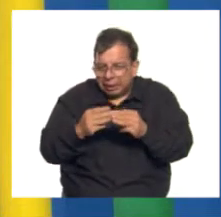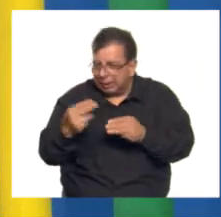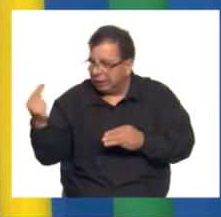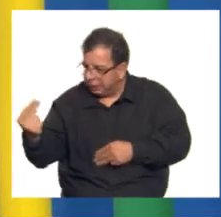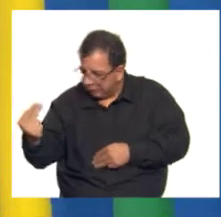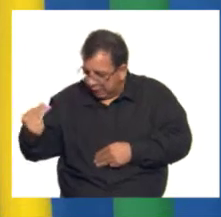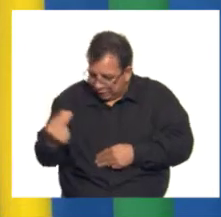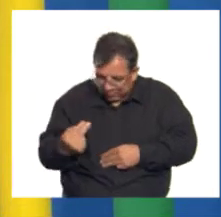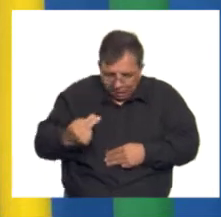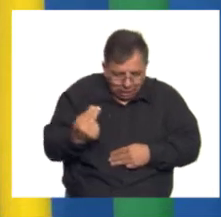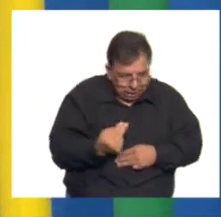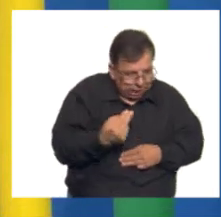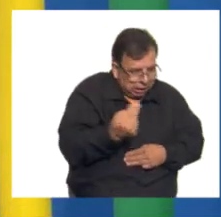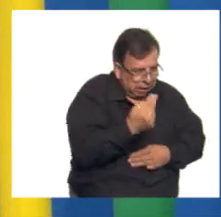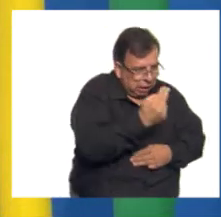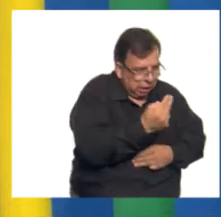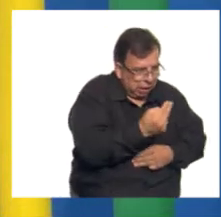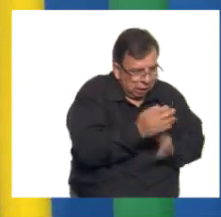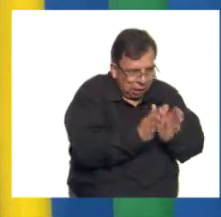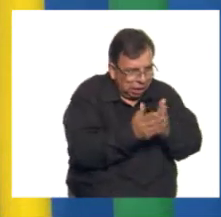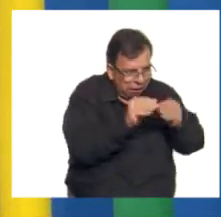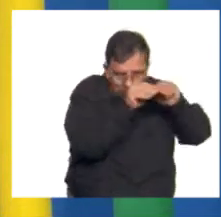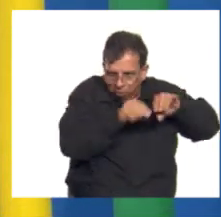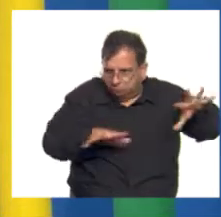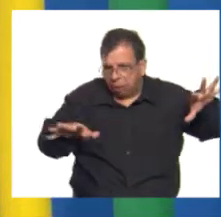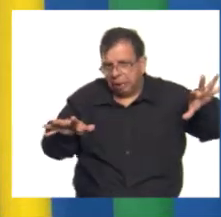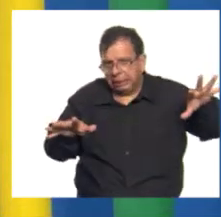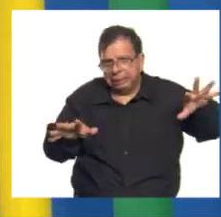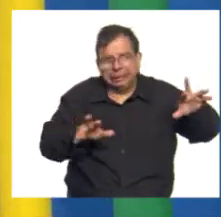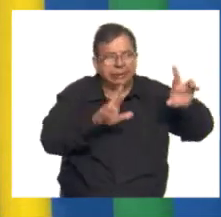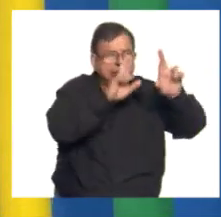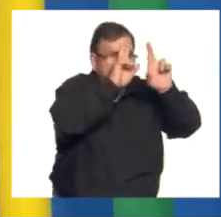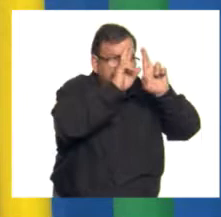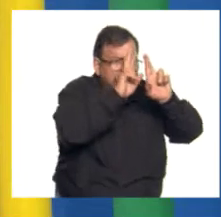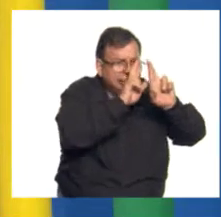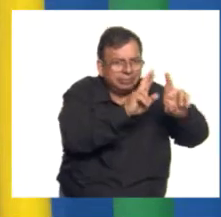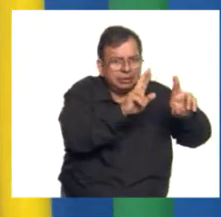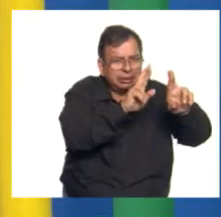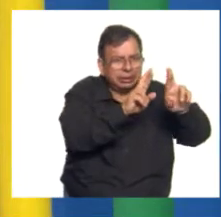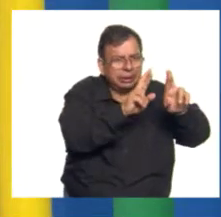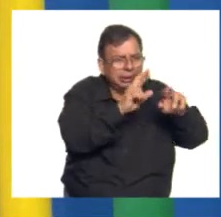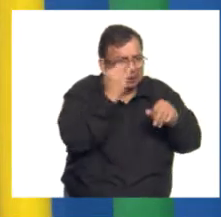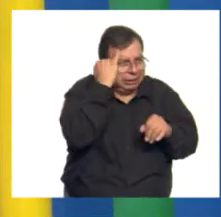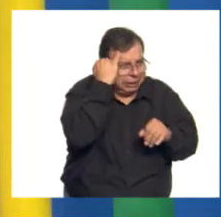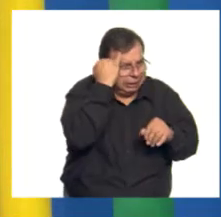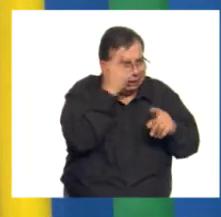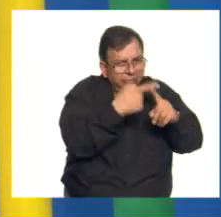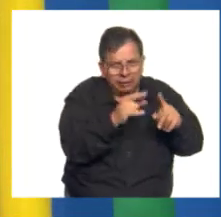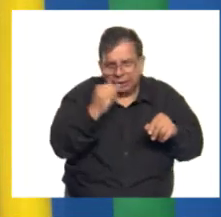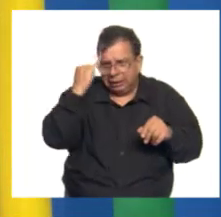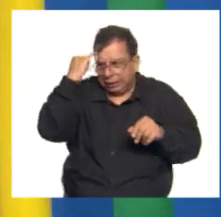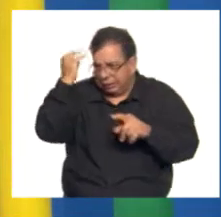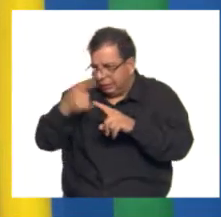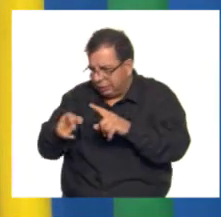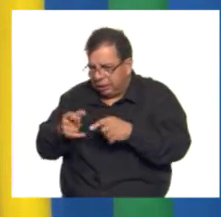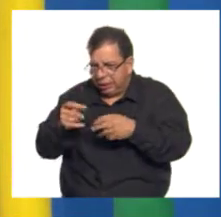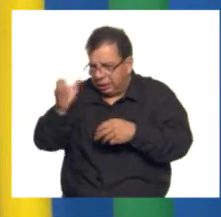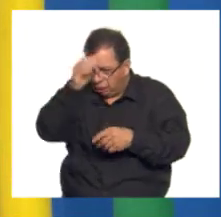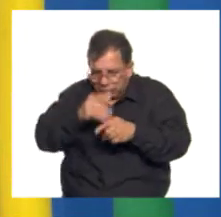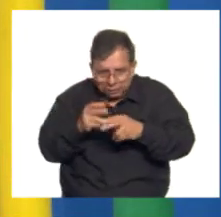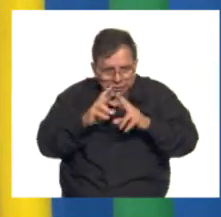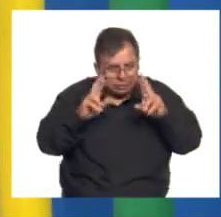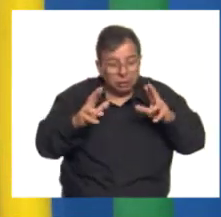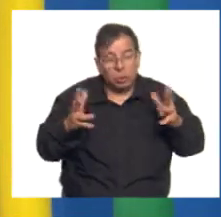de todo el país y que también sea respetuoso con la diversidad étnica y la cultura de cada región y